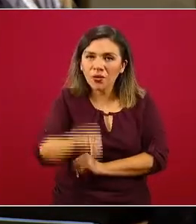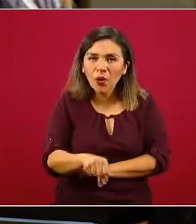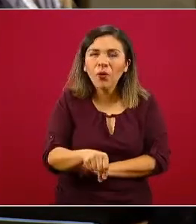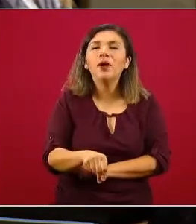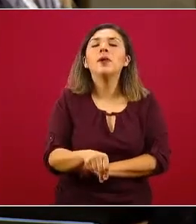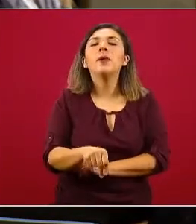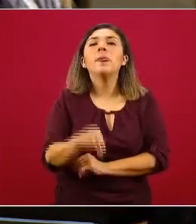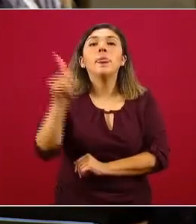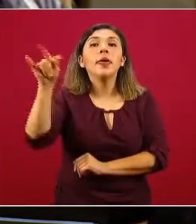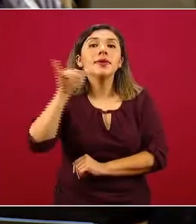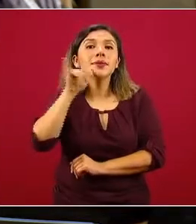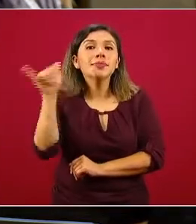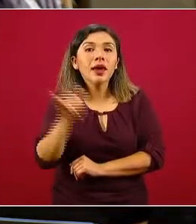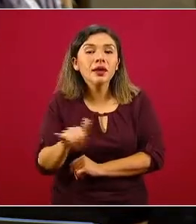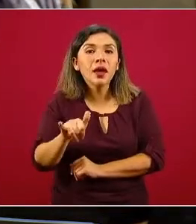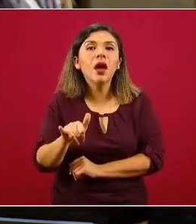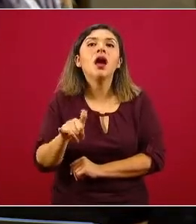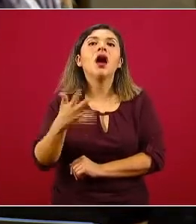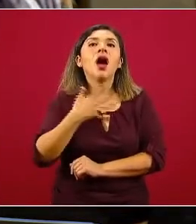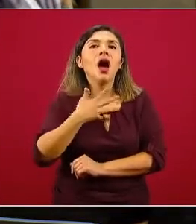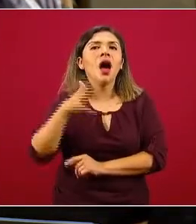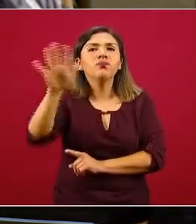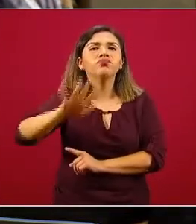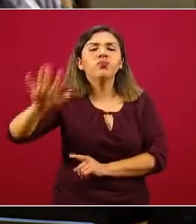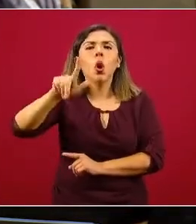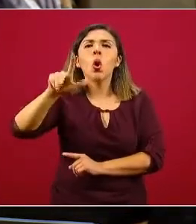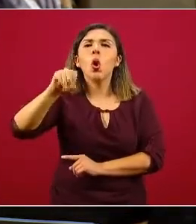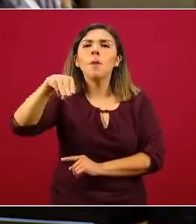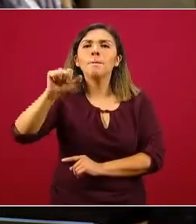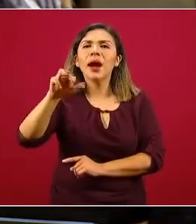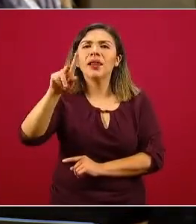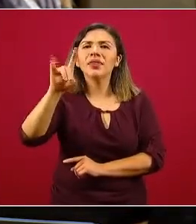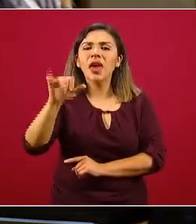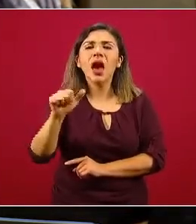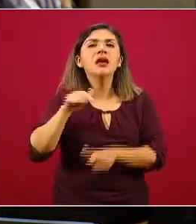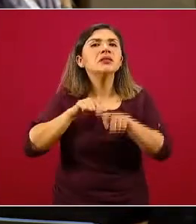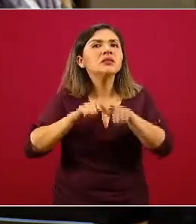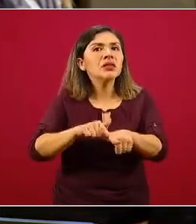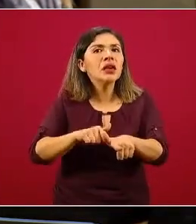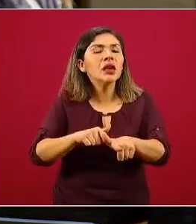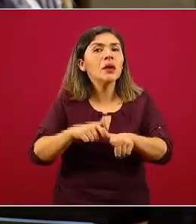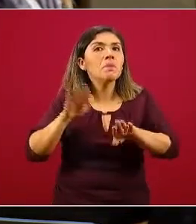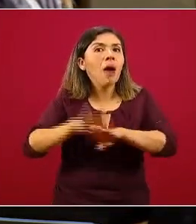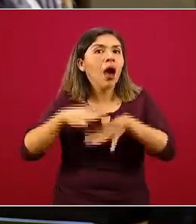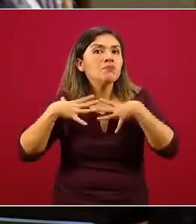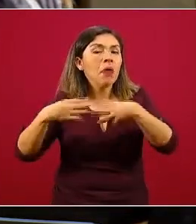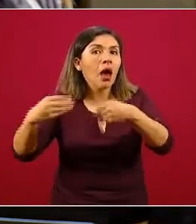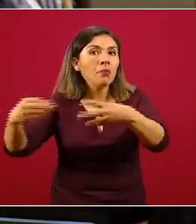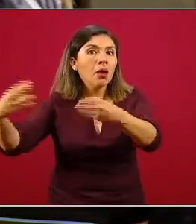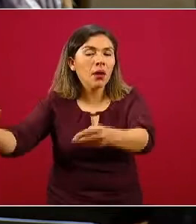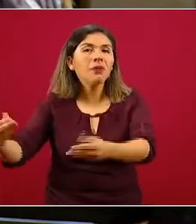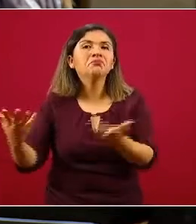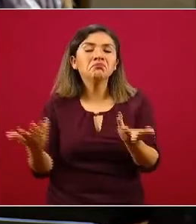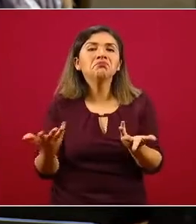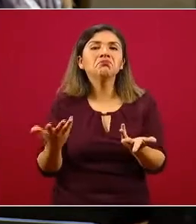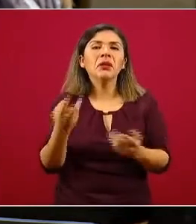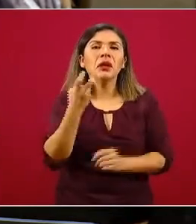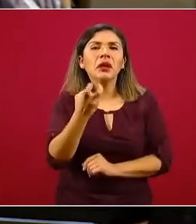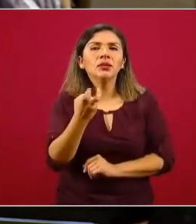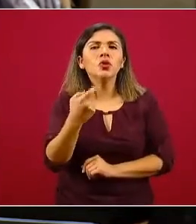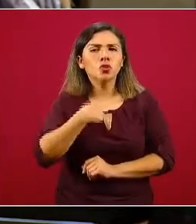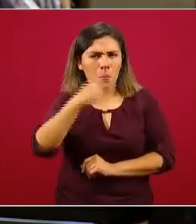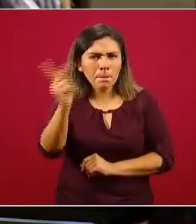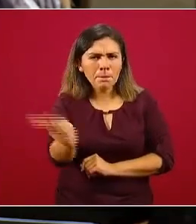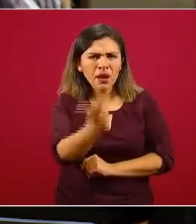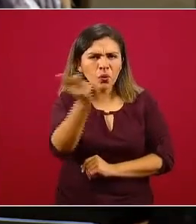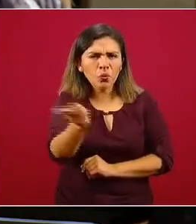y en Italia pues está esta región de Lombardía donde siguen sin contenerse la pandemia. Entonces,